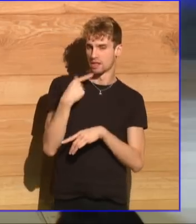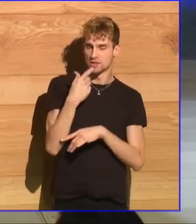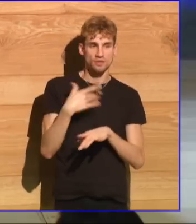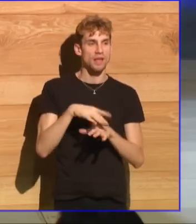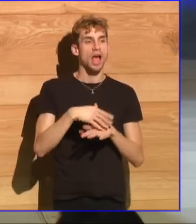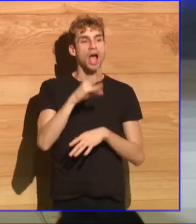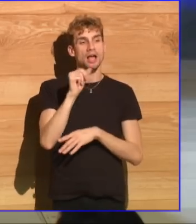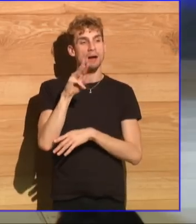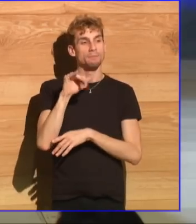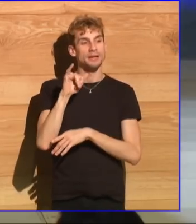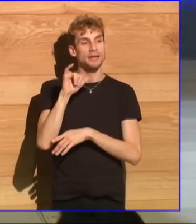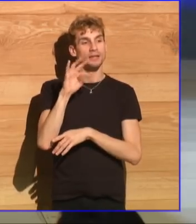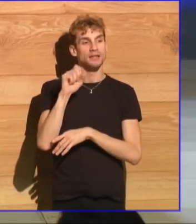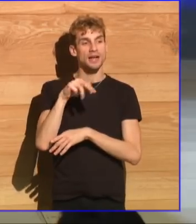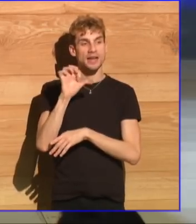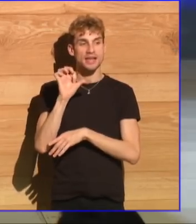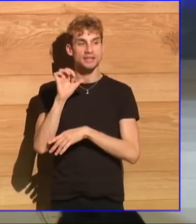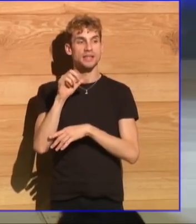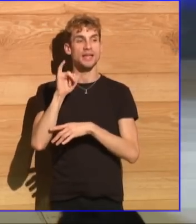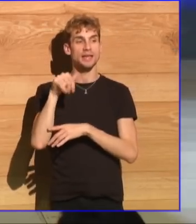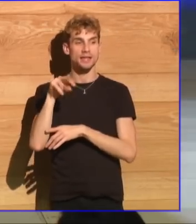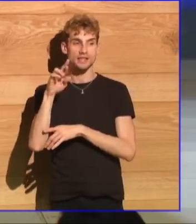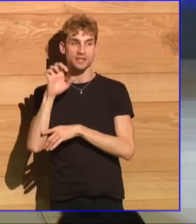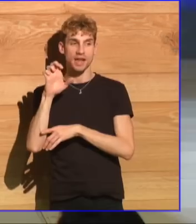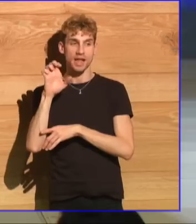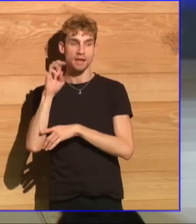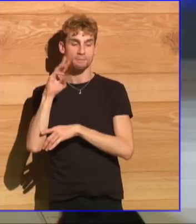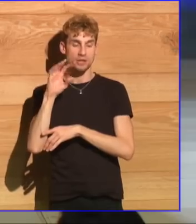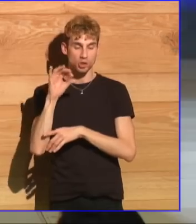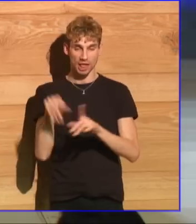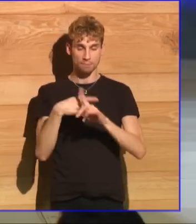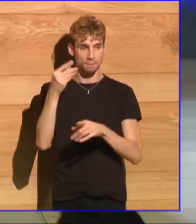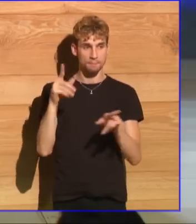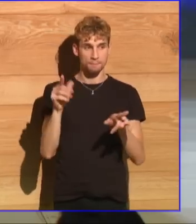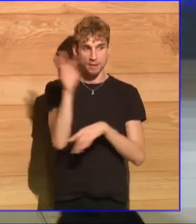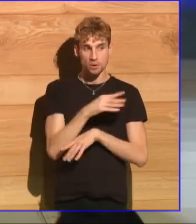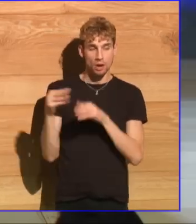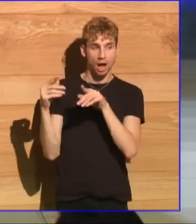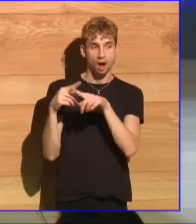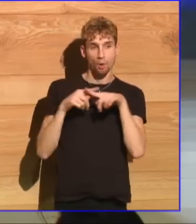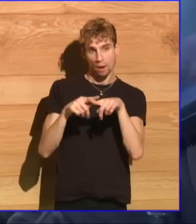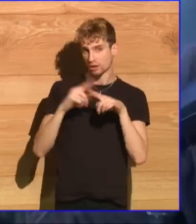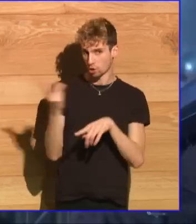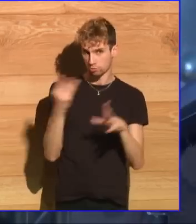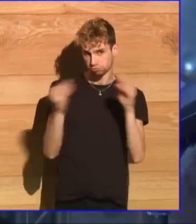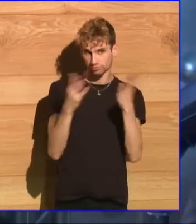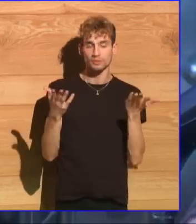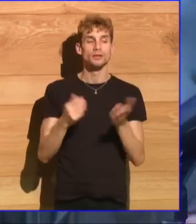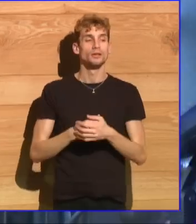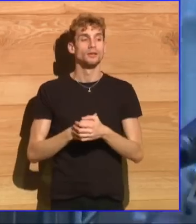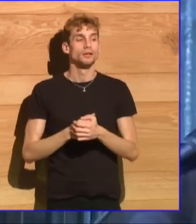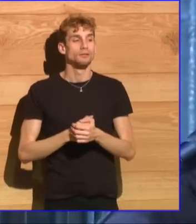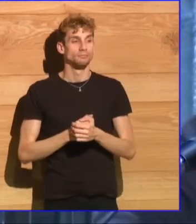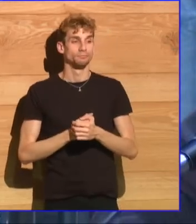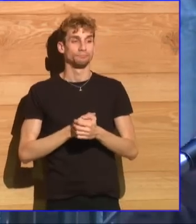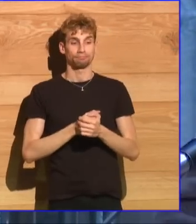Intrépidos y coinciden en que es una película de Spencer Tracy también y Víctor Fleming. Así O sea, es. que está como en la cabeza de Spielberg. Bueno, A guy named Joe.